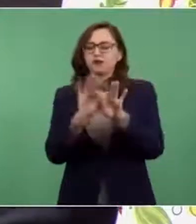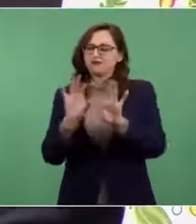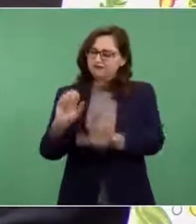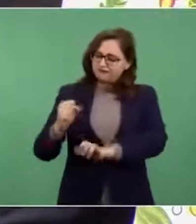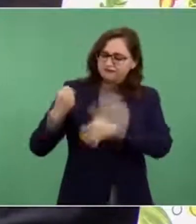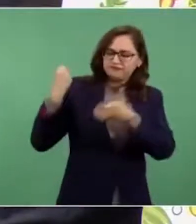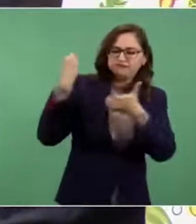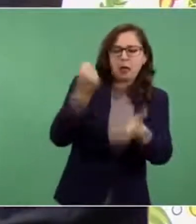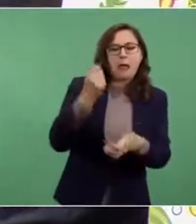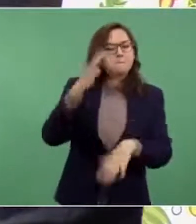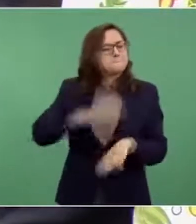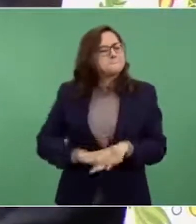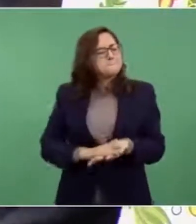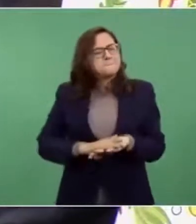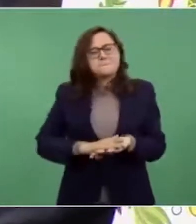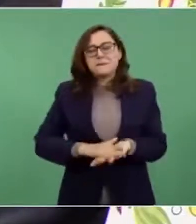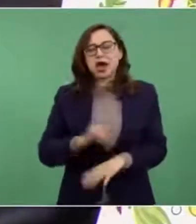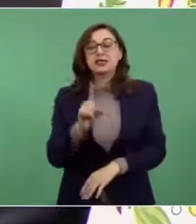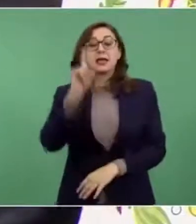cuantiosa,